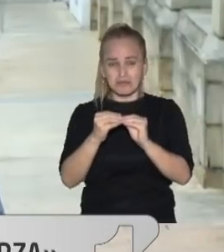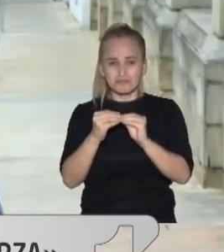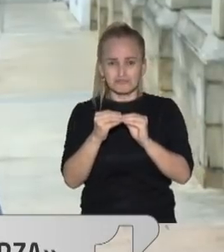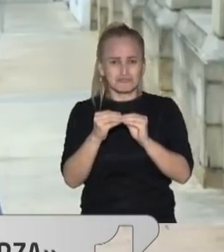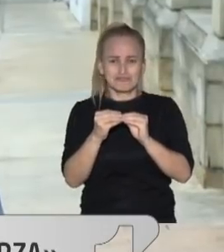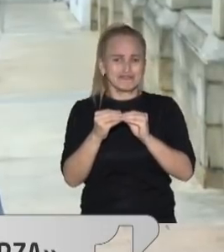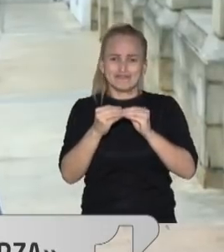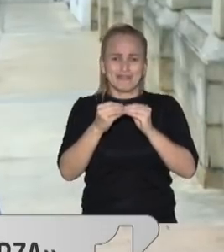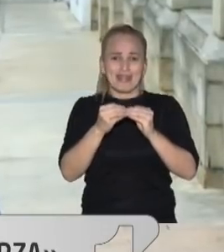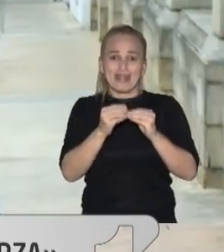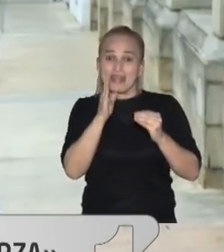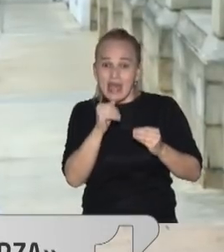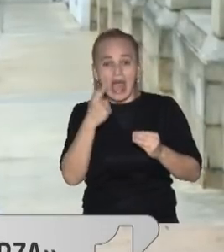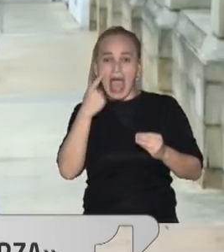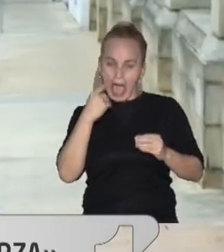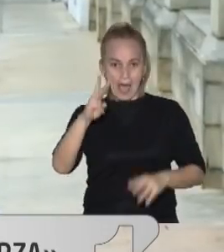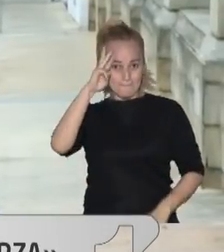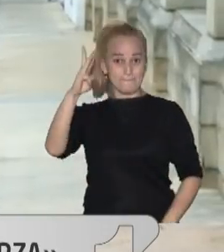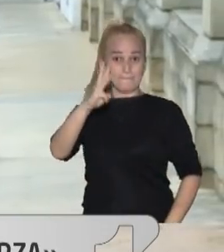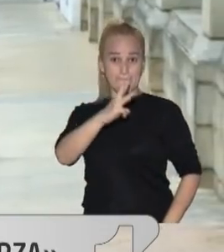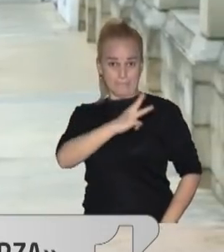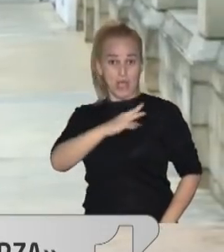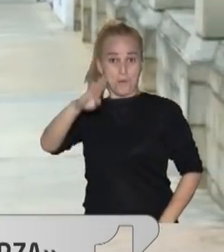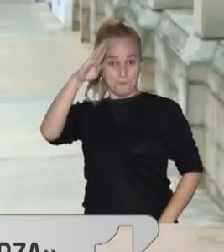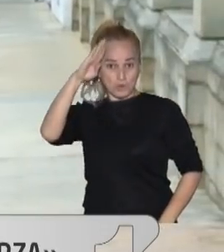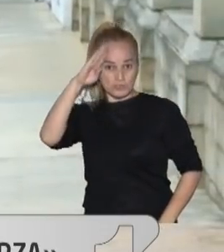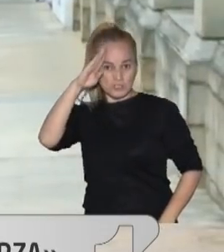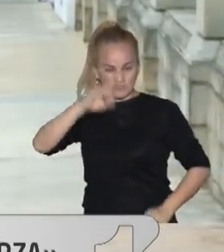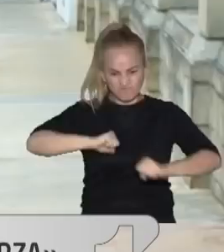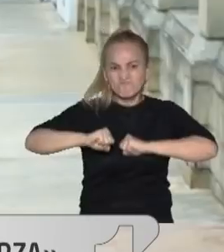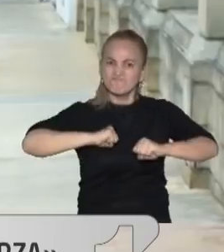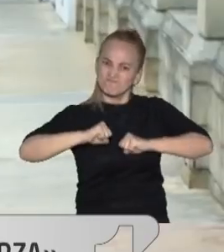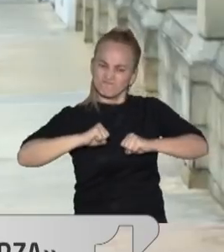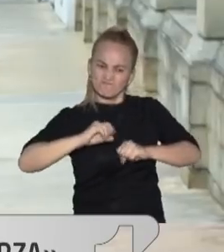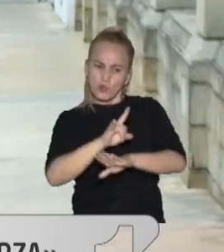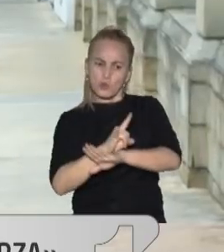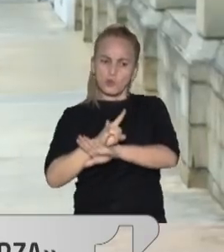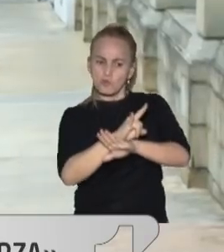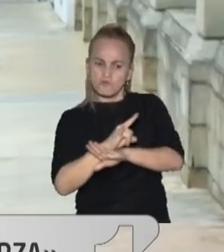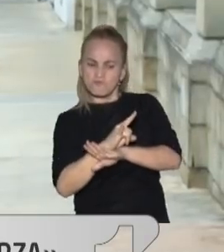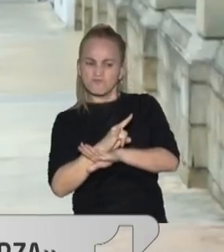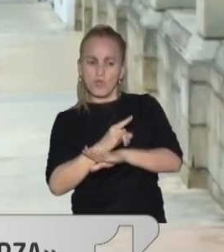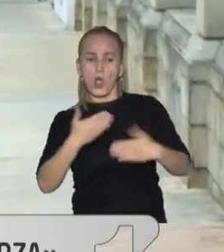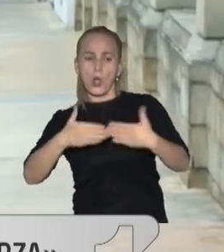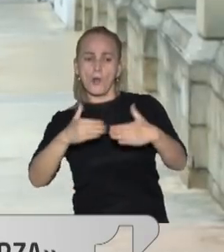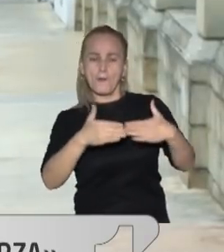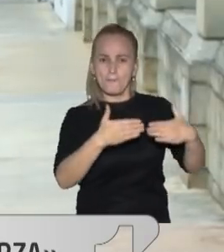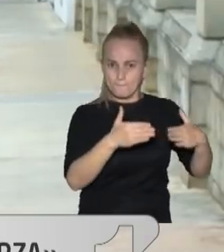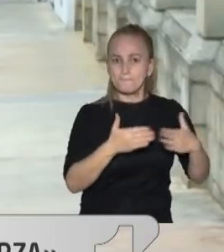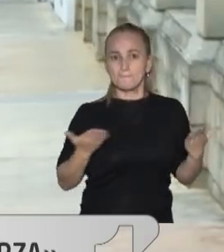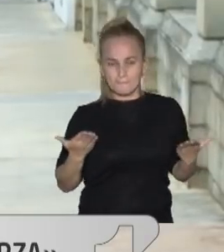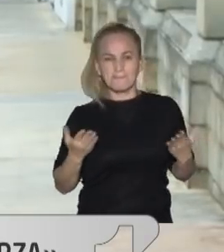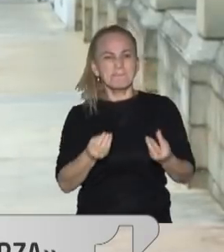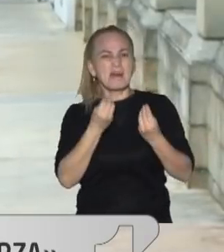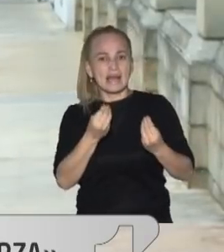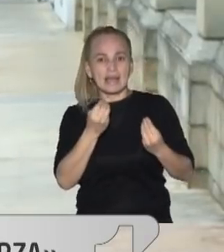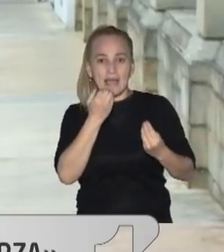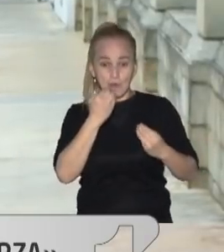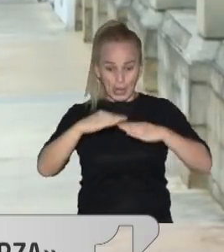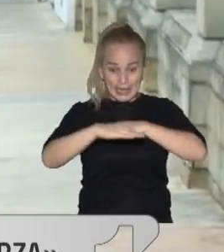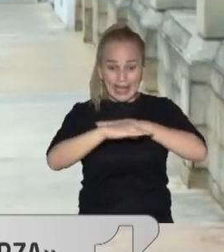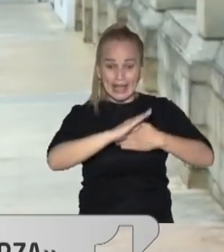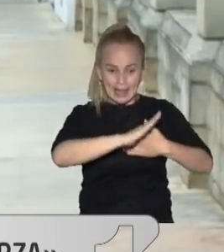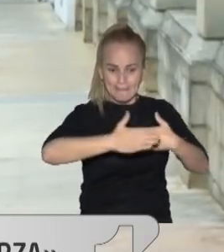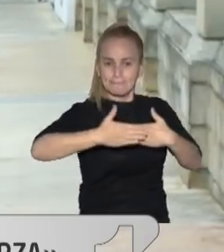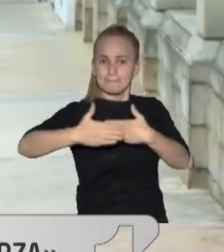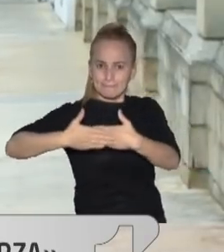bloqueos, ahí sí el ejército y la policía entrarán a actuar con el uso legítimo de la fuerza del Estado para desbloquear